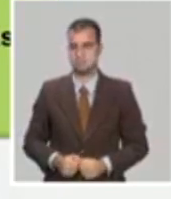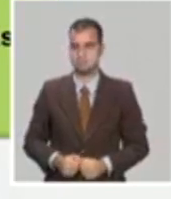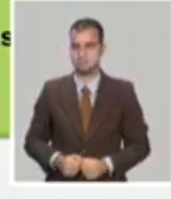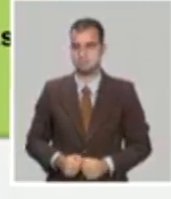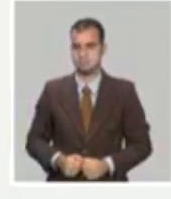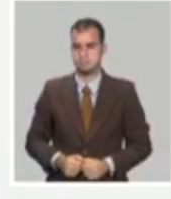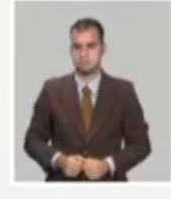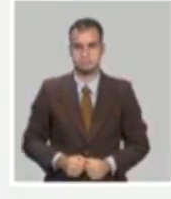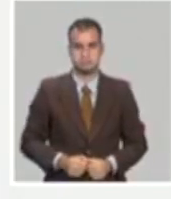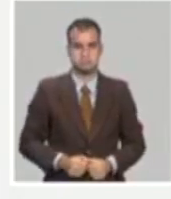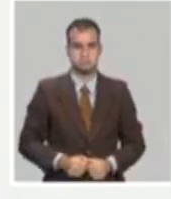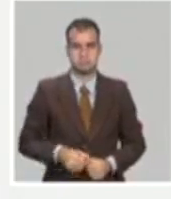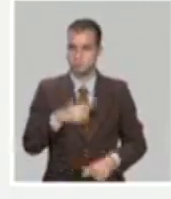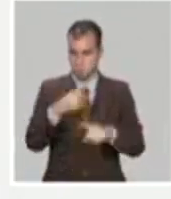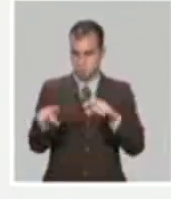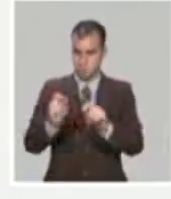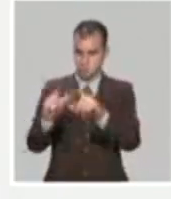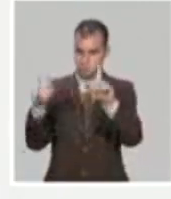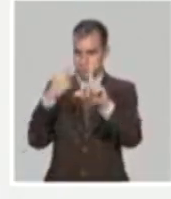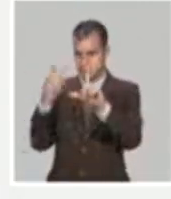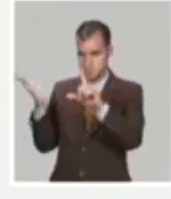la próxima, por favor.